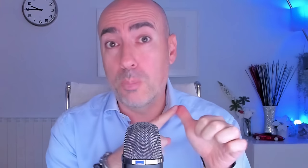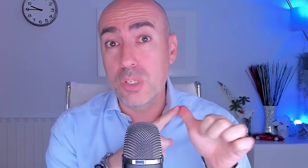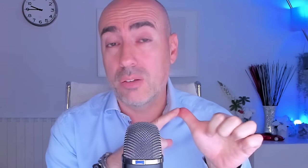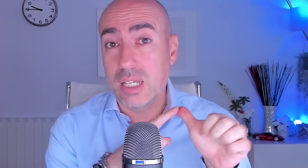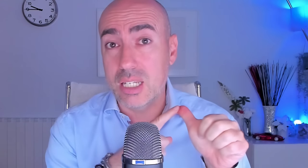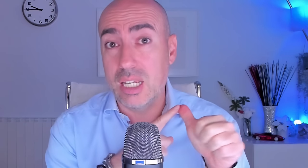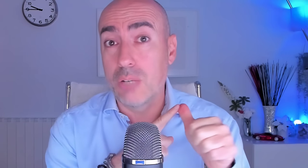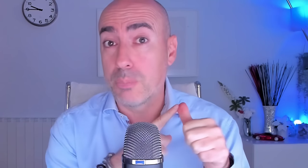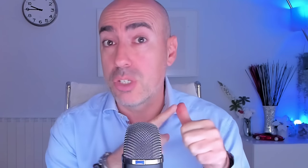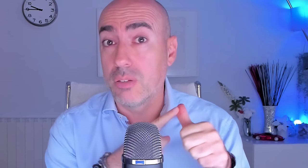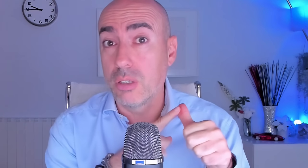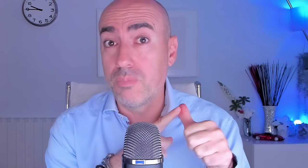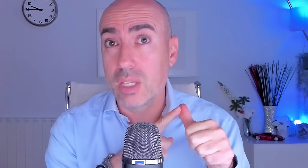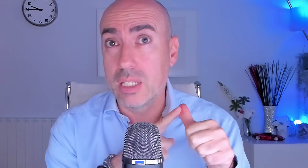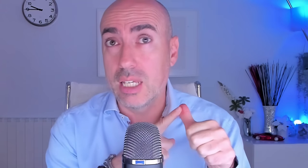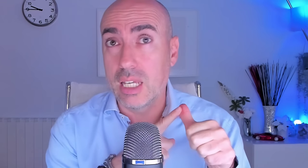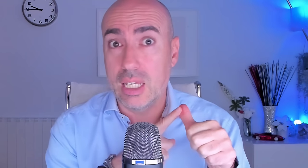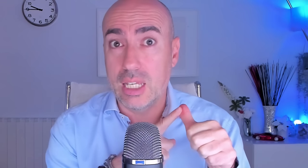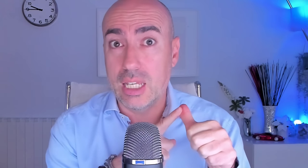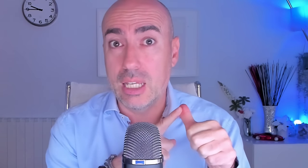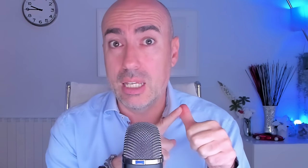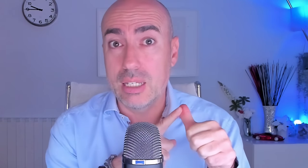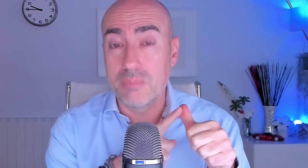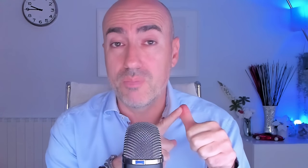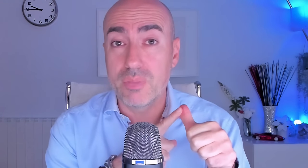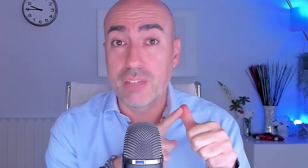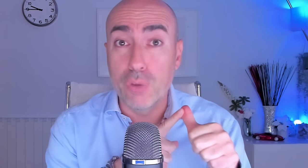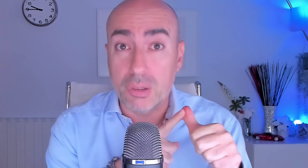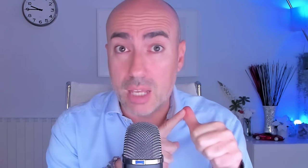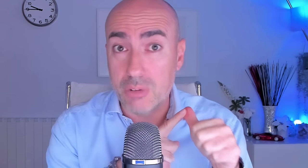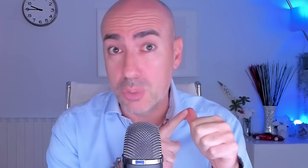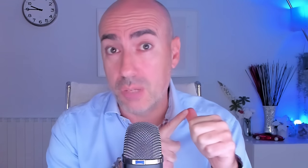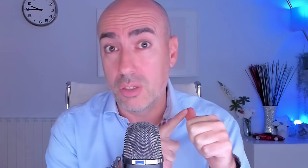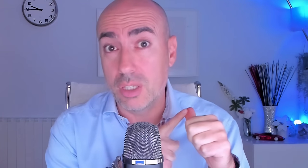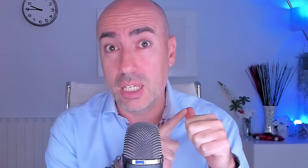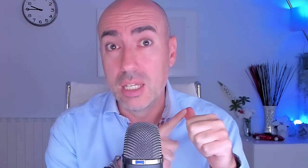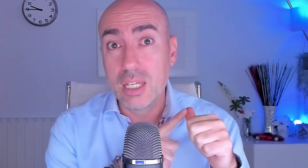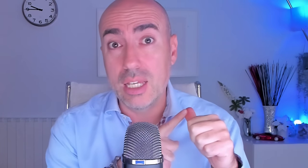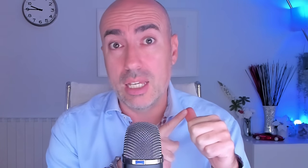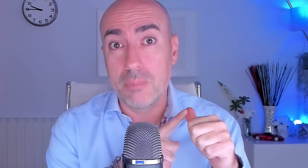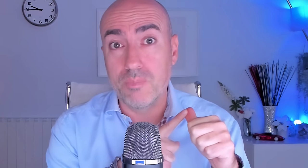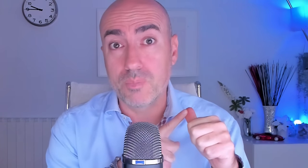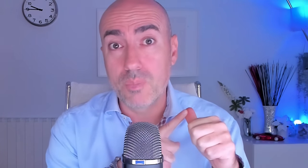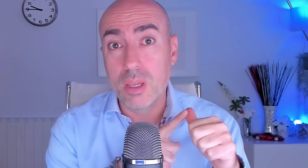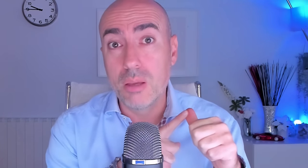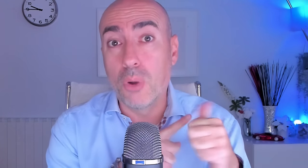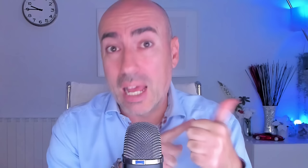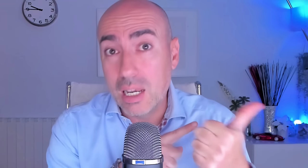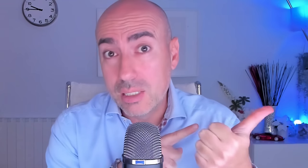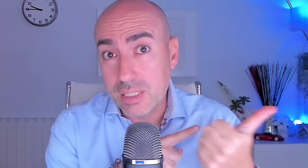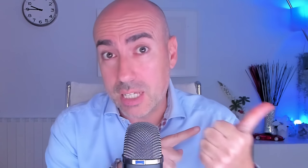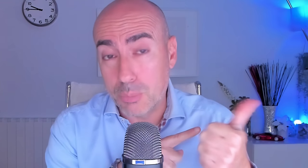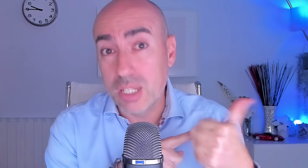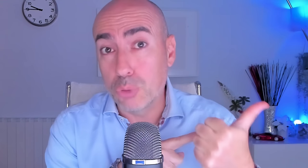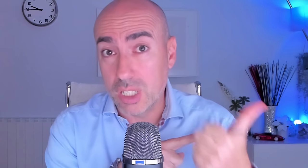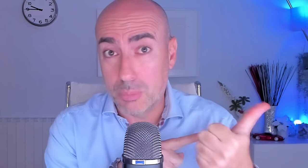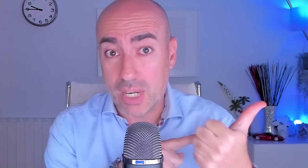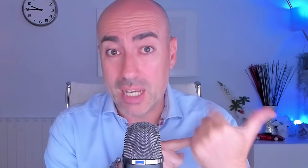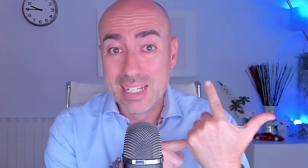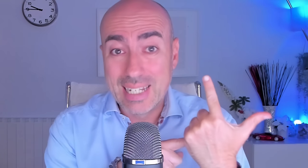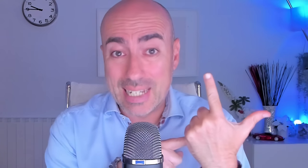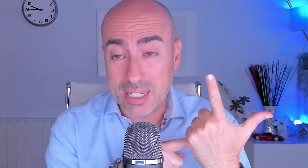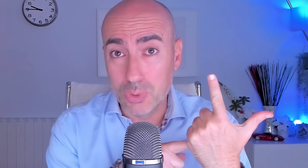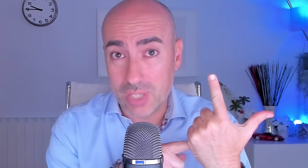utilizar o posicionarse en una posición de eh e de fuerza en una posición de e moral digamos de